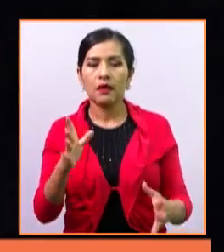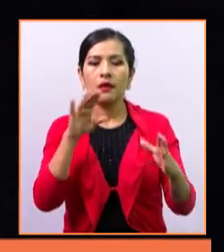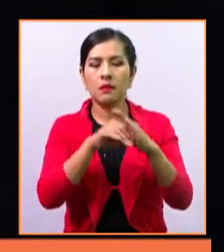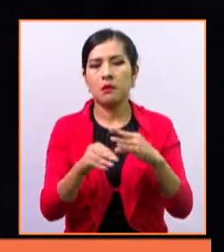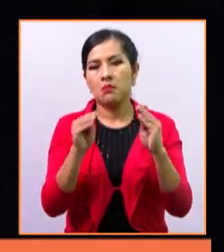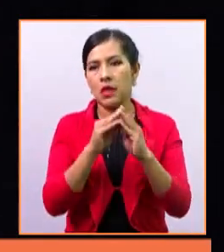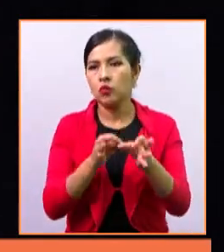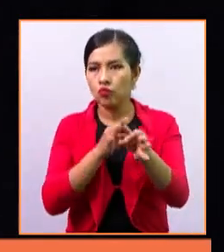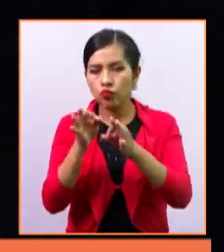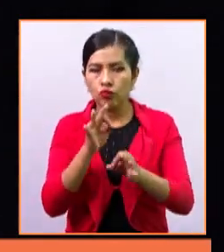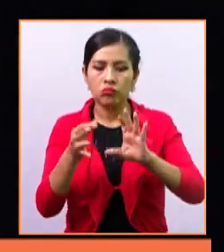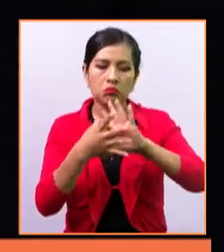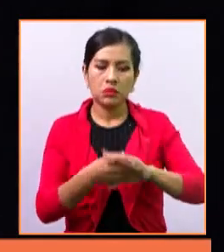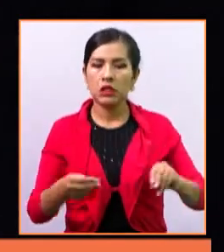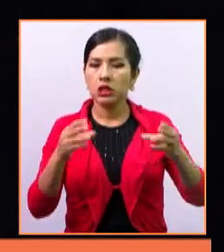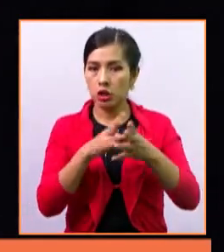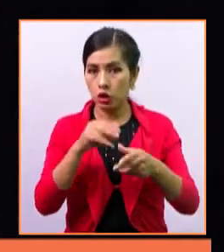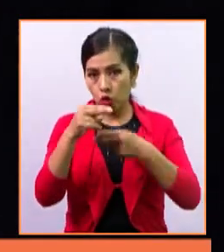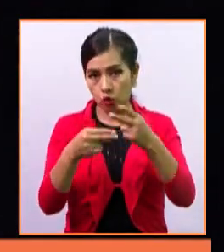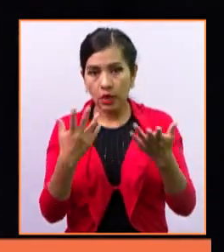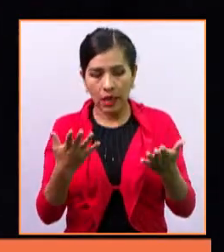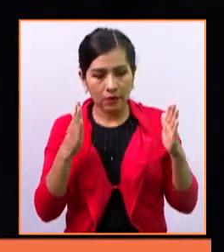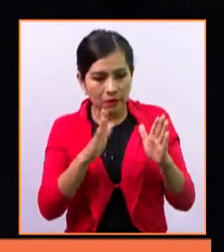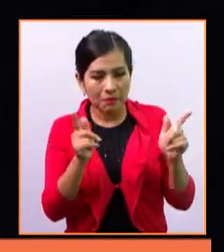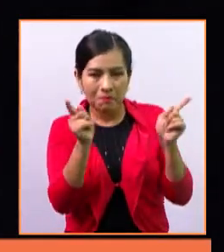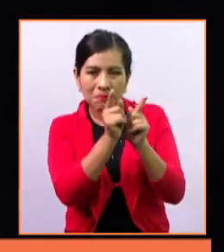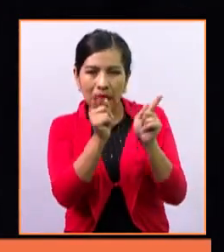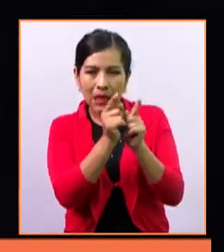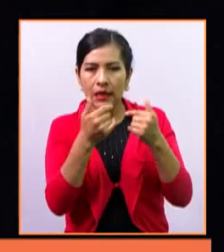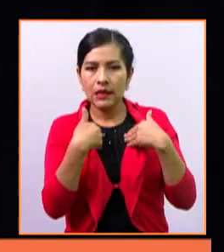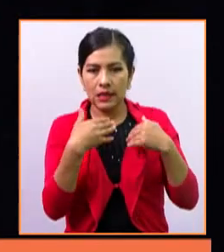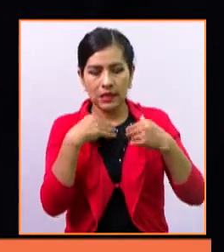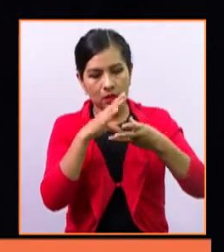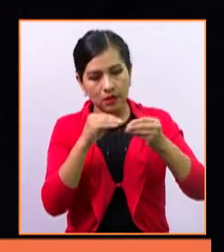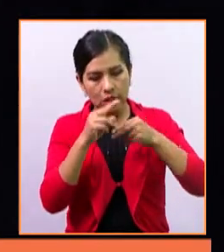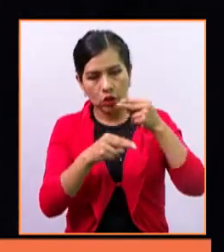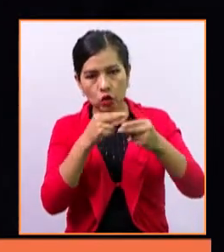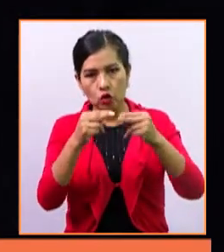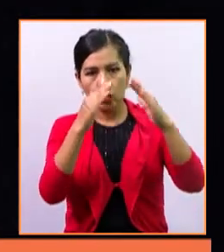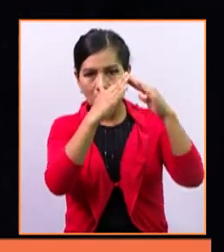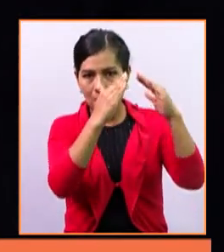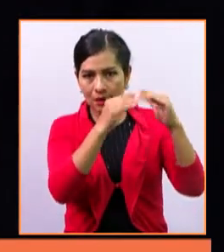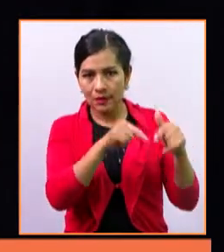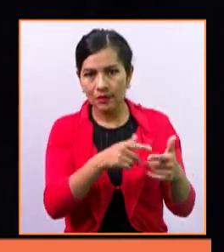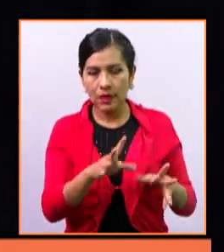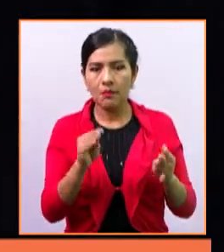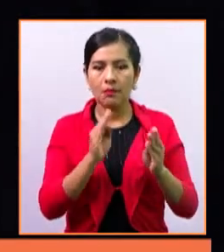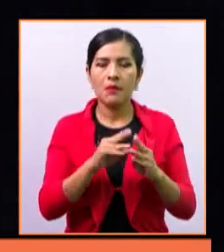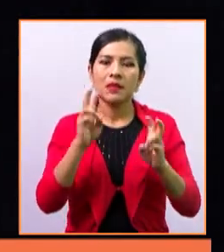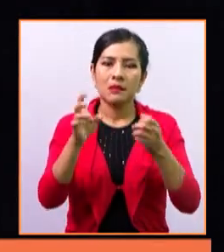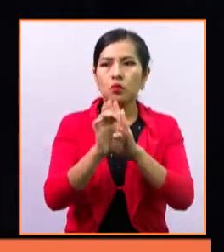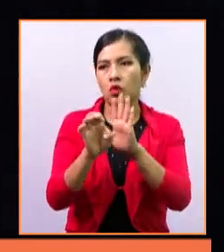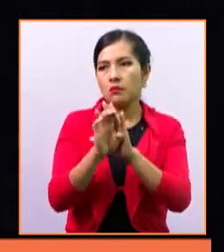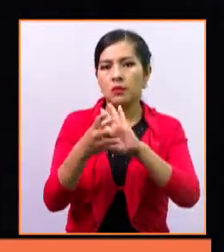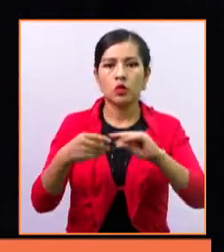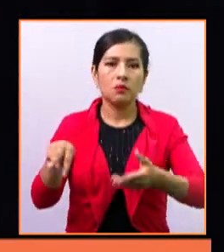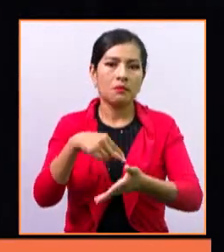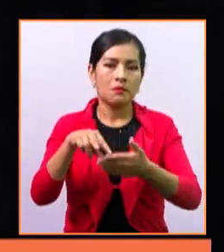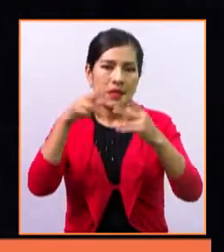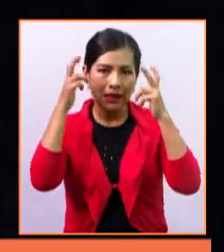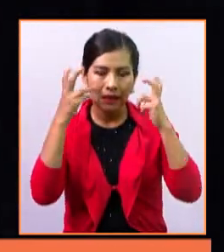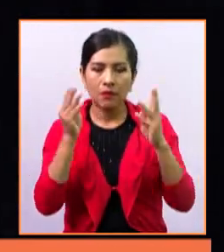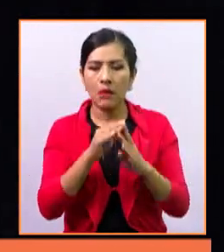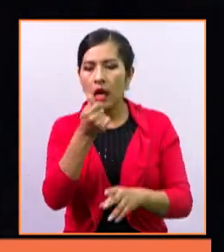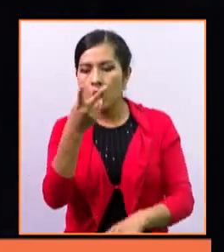expone, digamos, un pequeño museo, ¿no? Desde la Diablada, libros, ¿no? Se genera cosas de pensamientos también. Claro. Y muy pronto también se